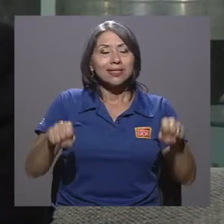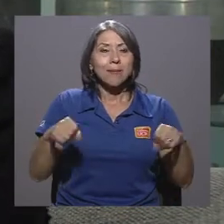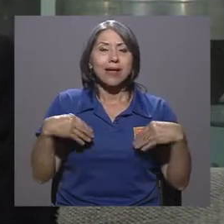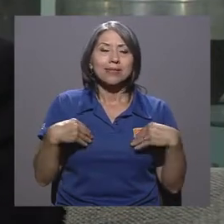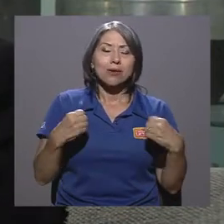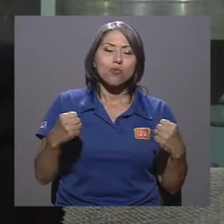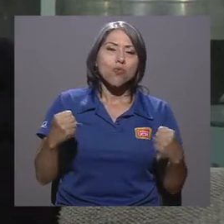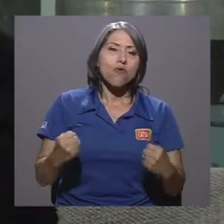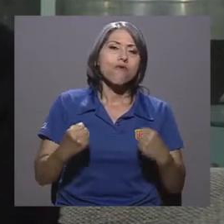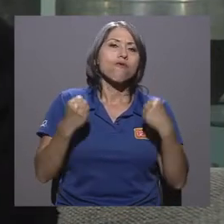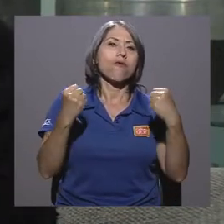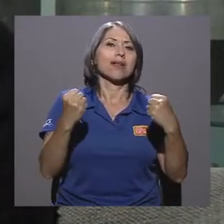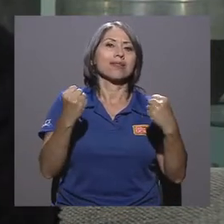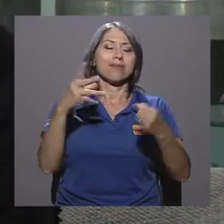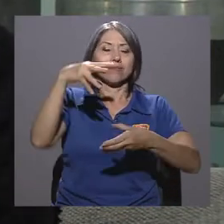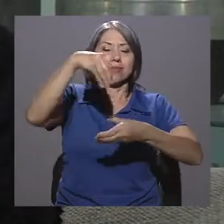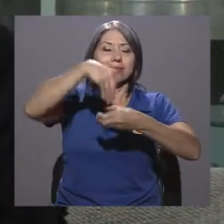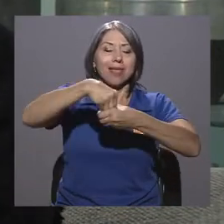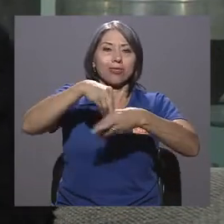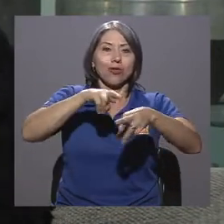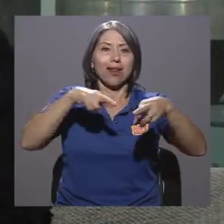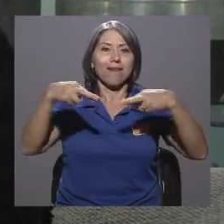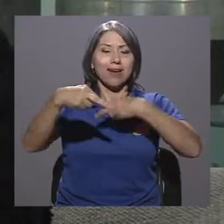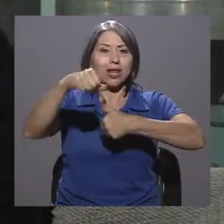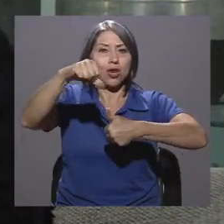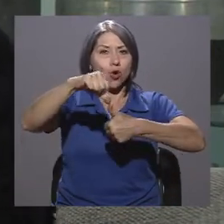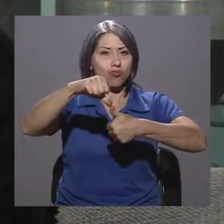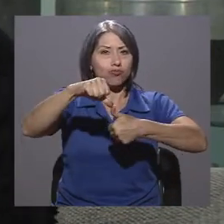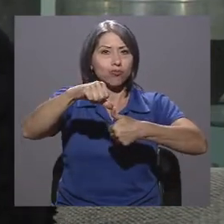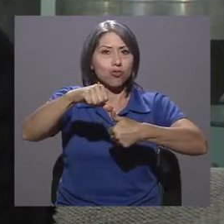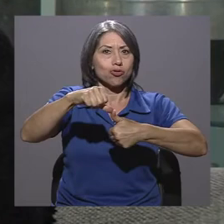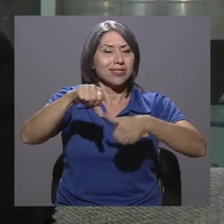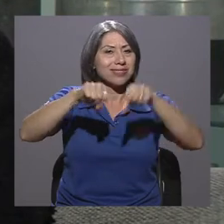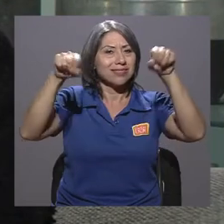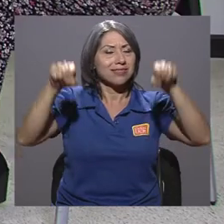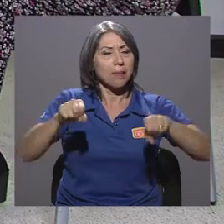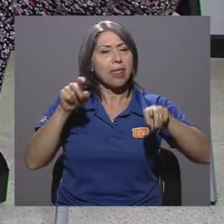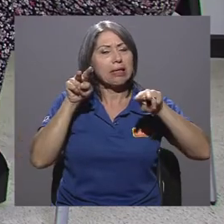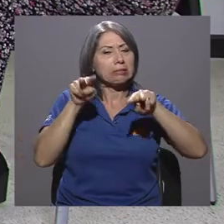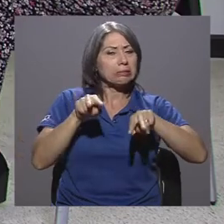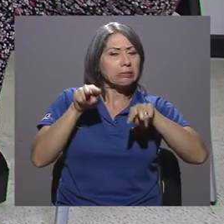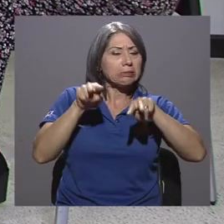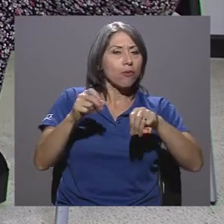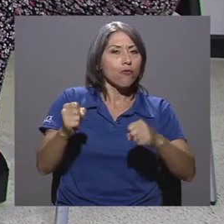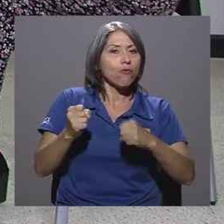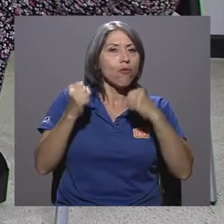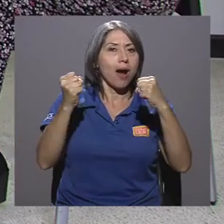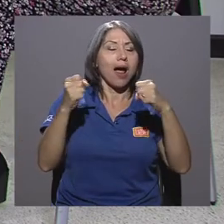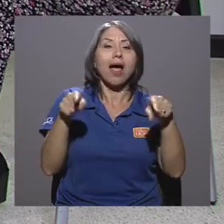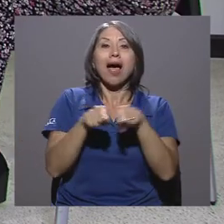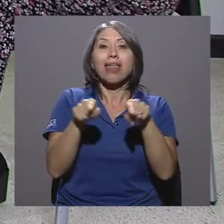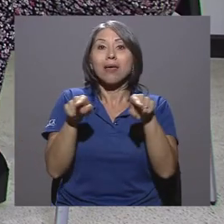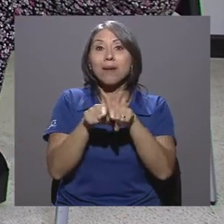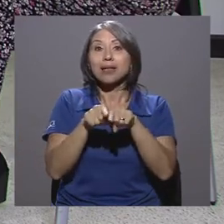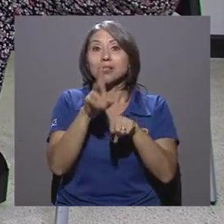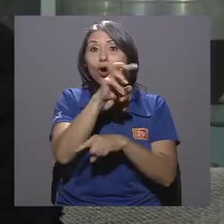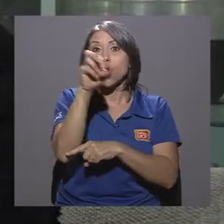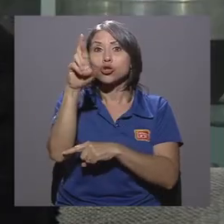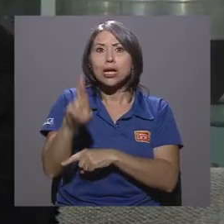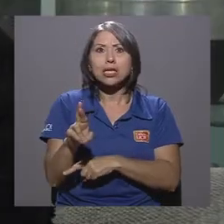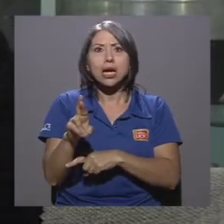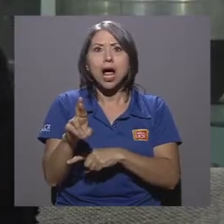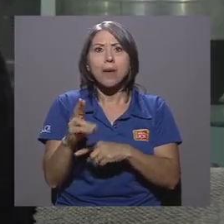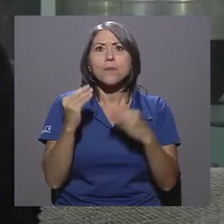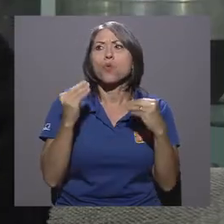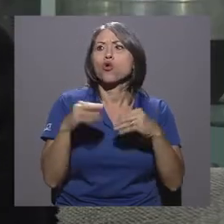fuerte dentro de la región y un sistema de vigilancia muy fuerte. Entonces, además, Costa Rica es muy proactivo